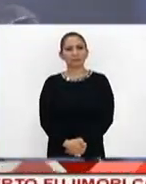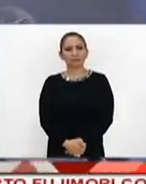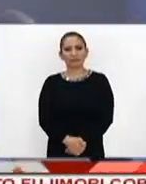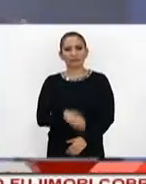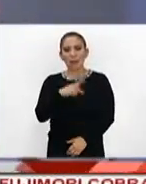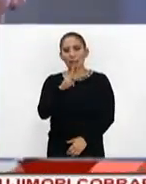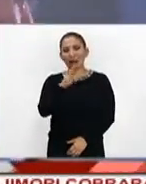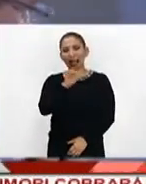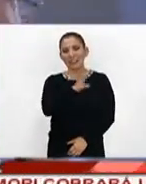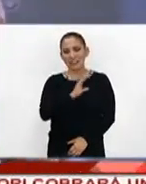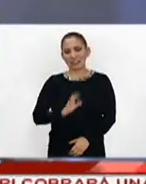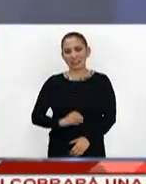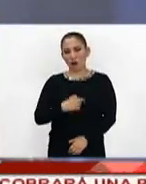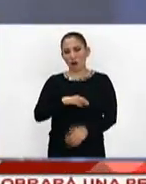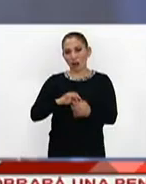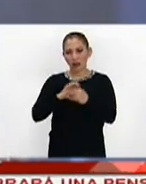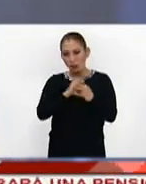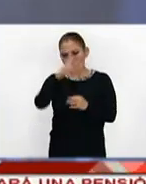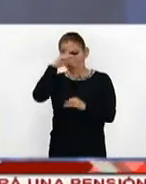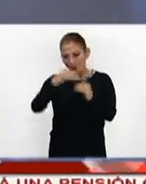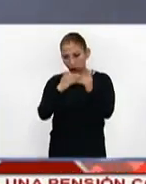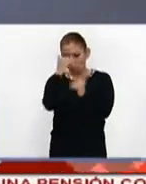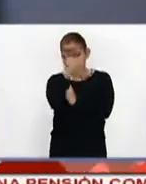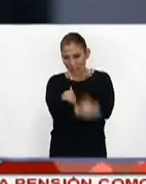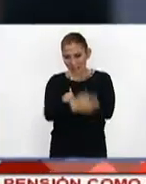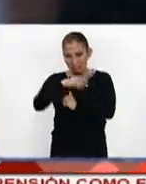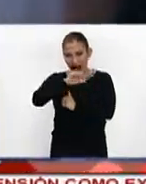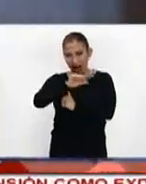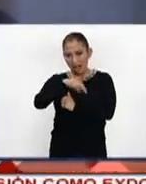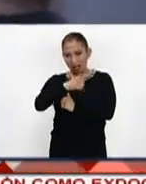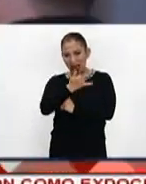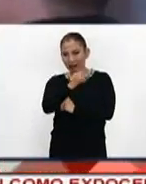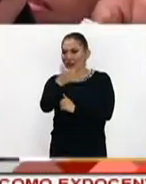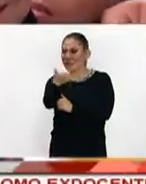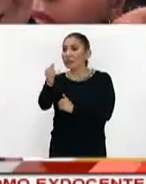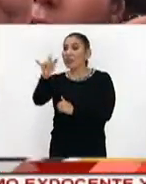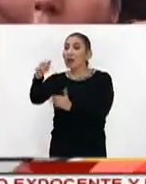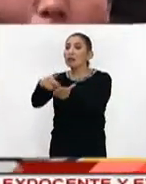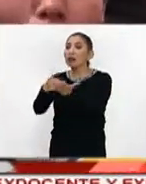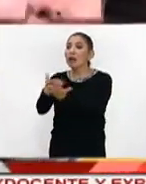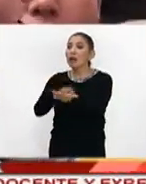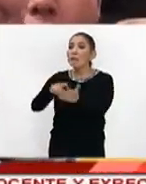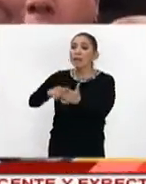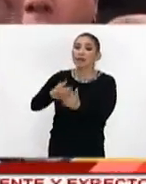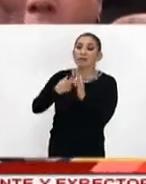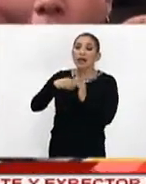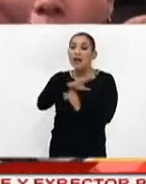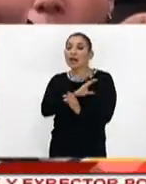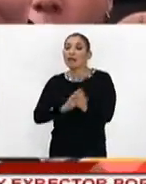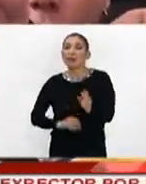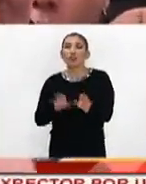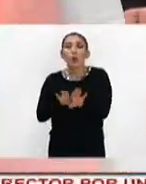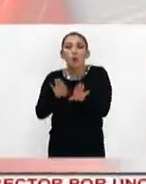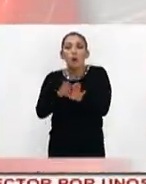El precandidato de la coalición por México al Frente, Ricardo Anaya, solicitó al INE los lineamientos del inicio de las